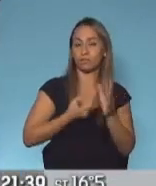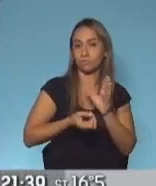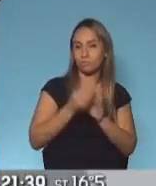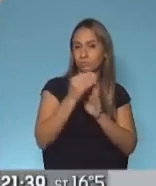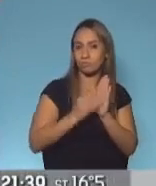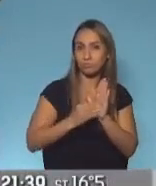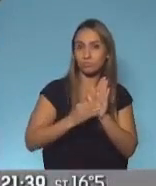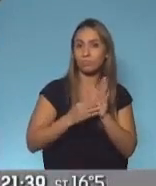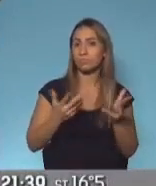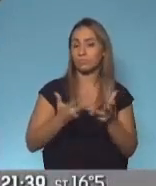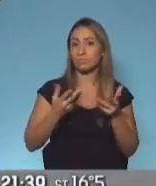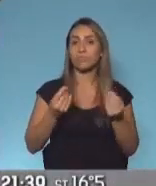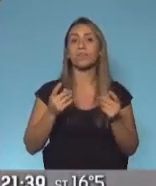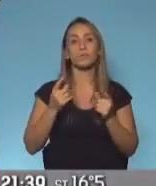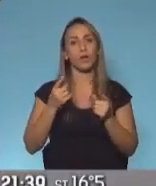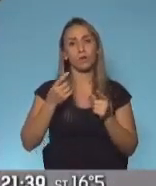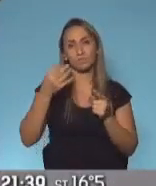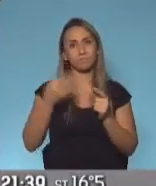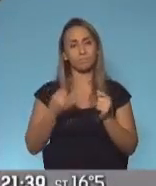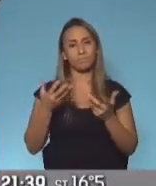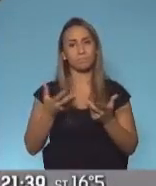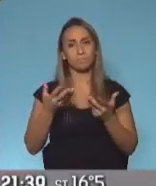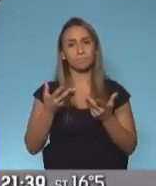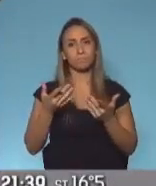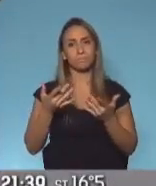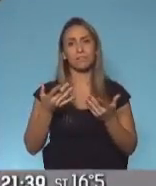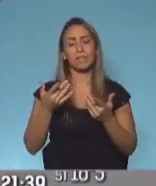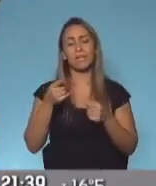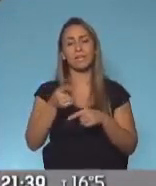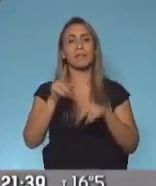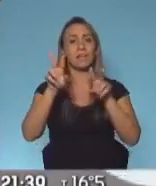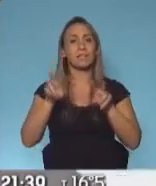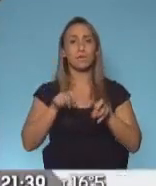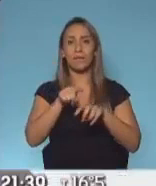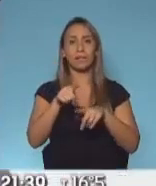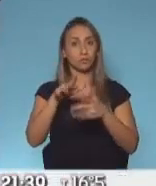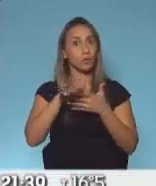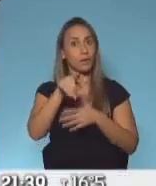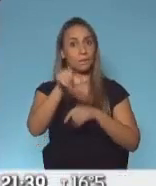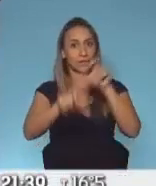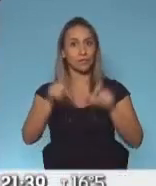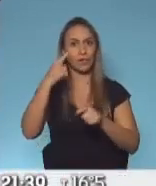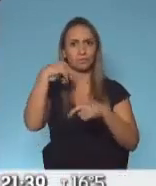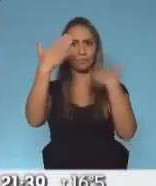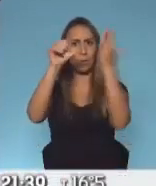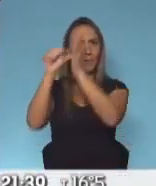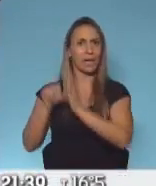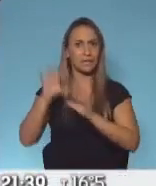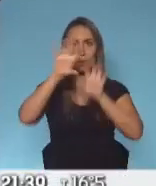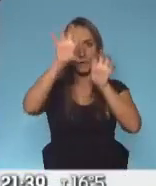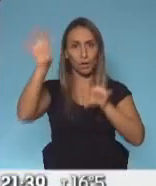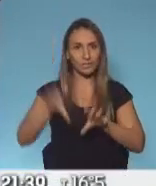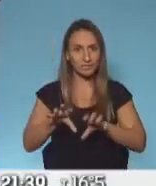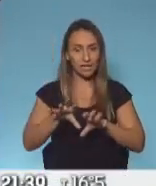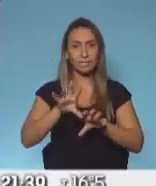que nos pueda anunciar? No, básicamente en lo que tiene que ver con el tema de las personas que están varadas en el interior, con